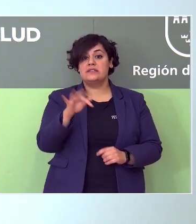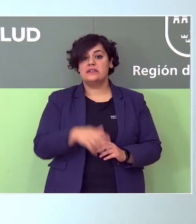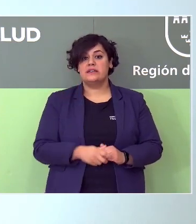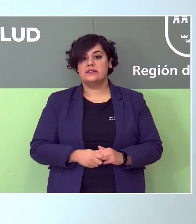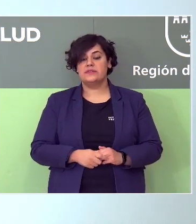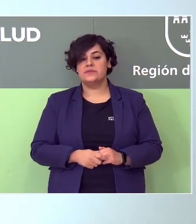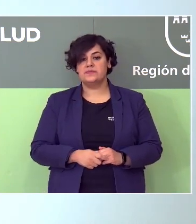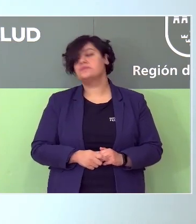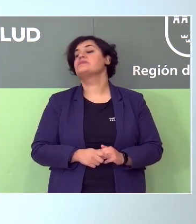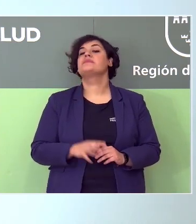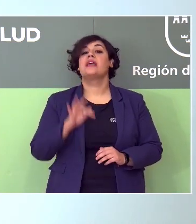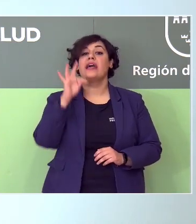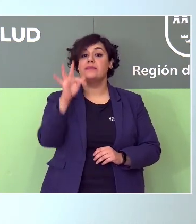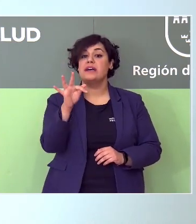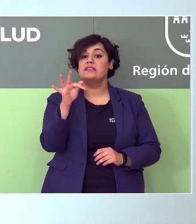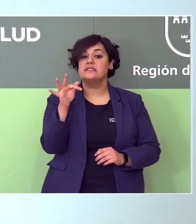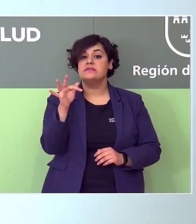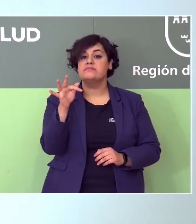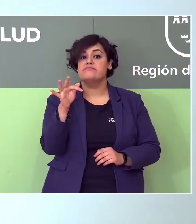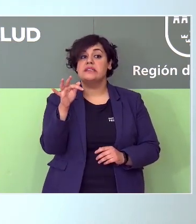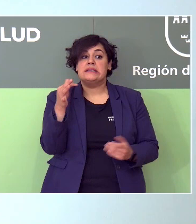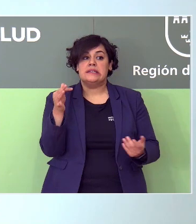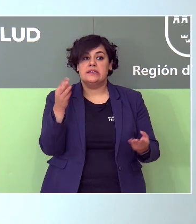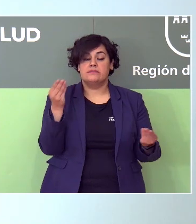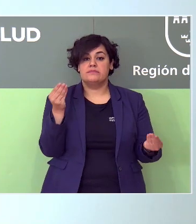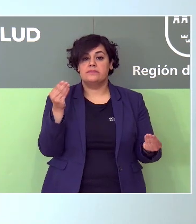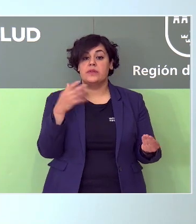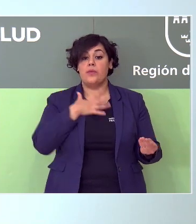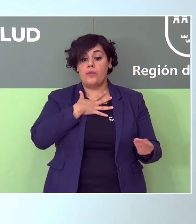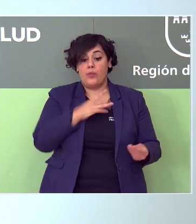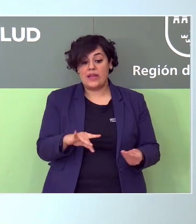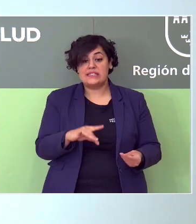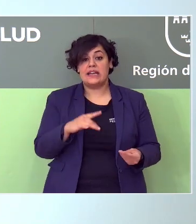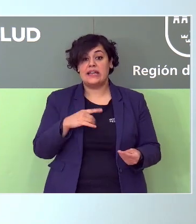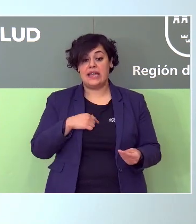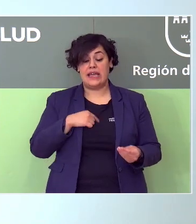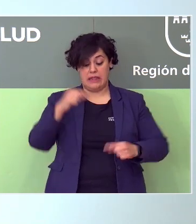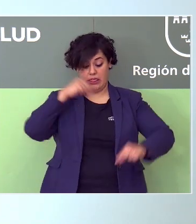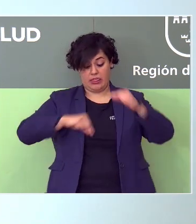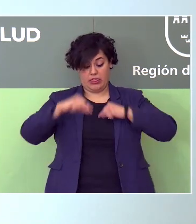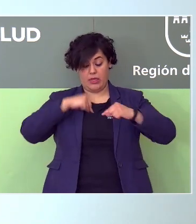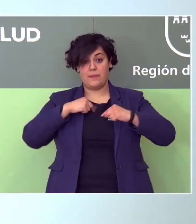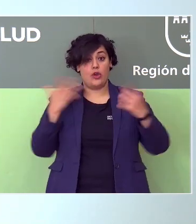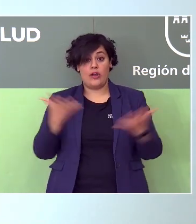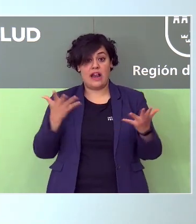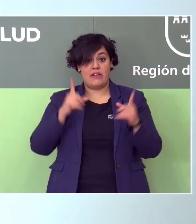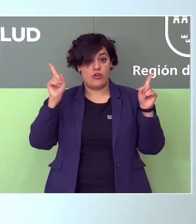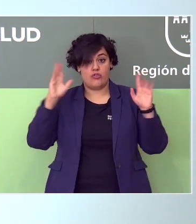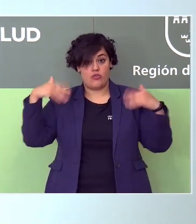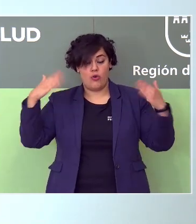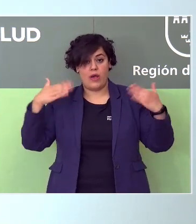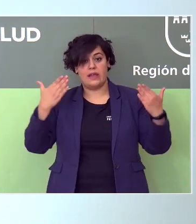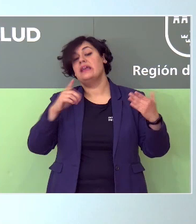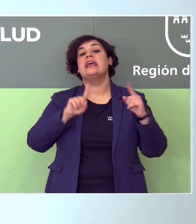principio tenían clínica, que no tienen, que se desarrolla la enfermedad sin gravedad, porque luego los que se complican, por supuesto, se diagnostican en